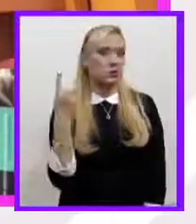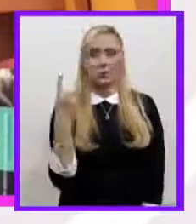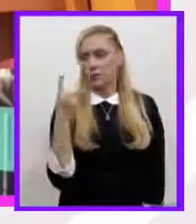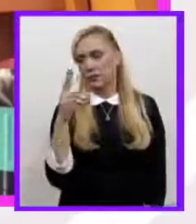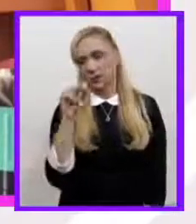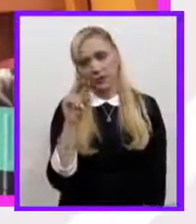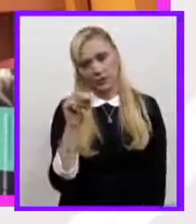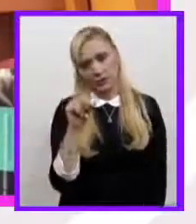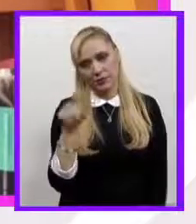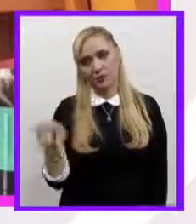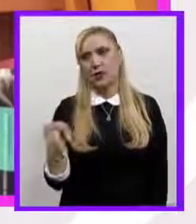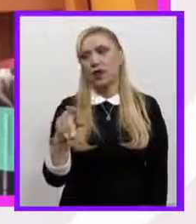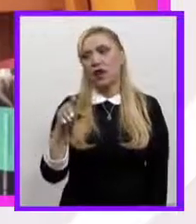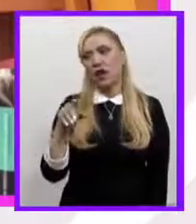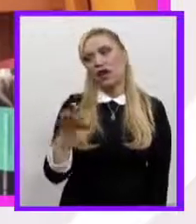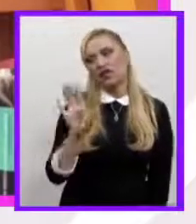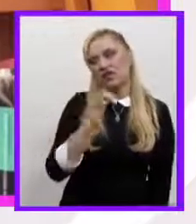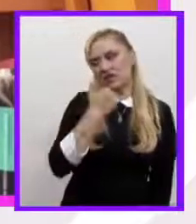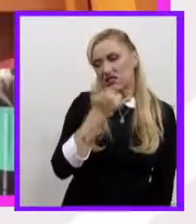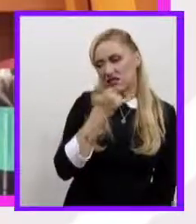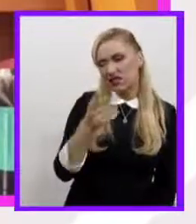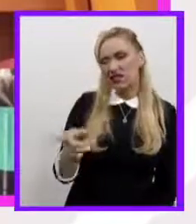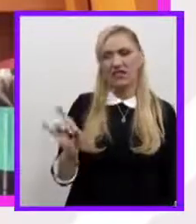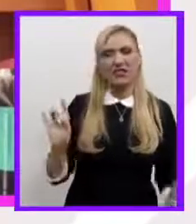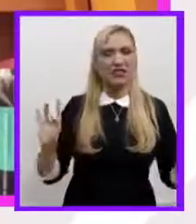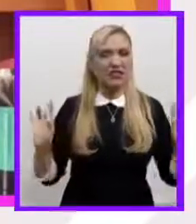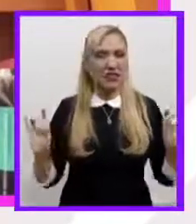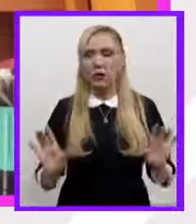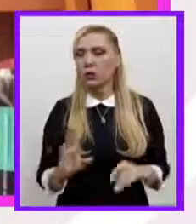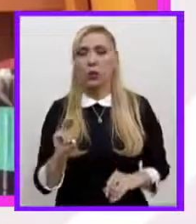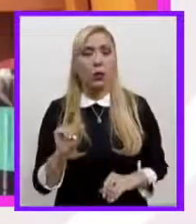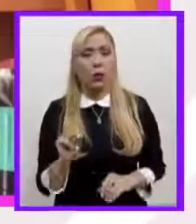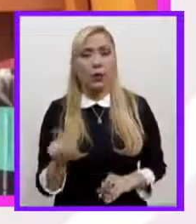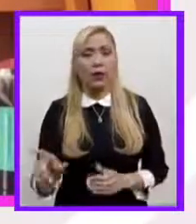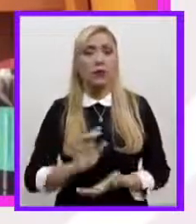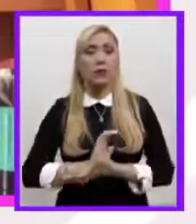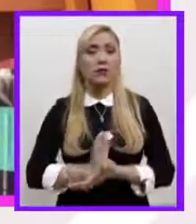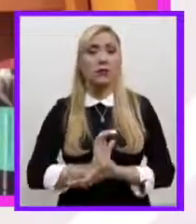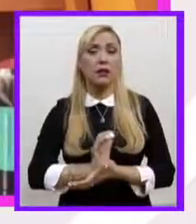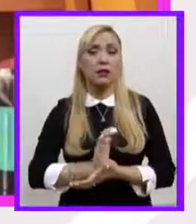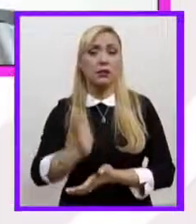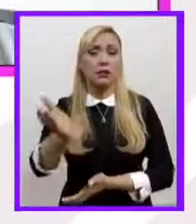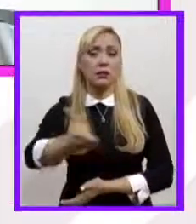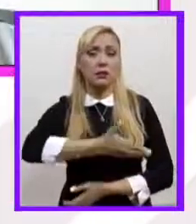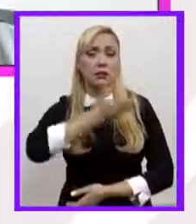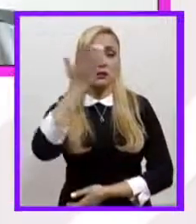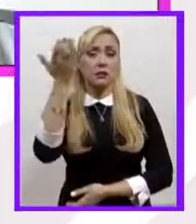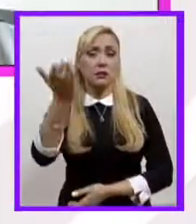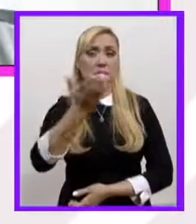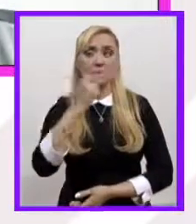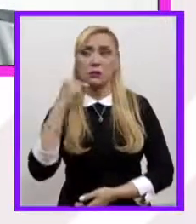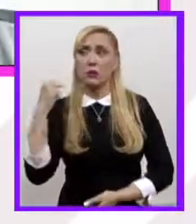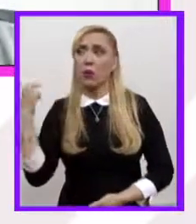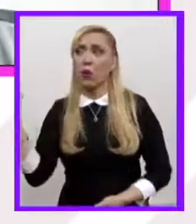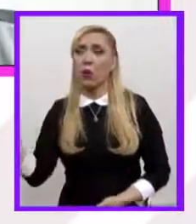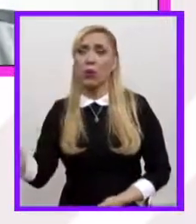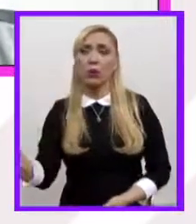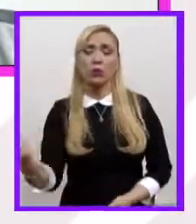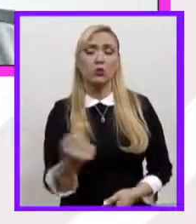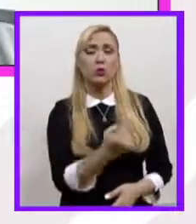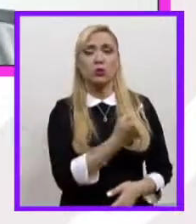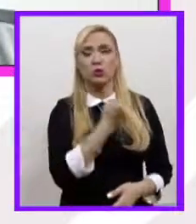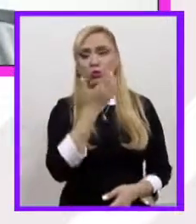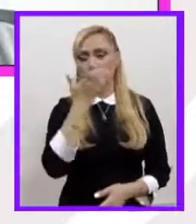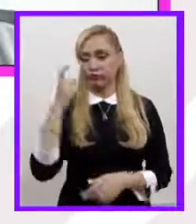piensa diferente o porque amaneció de malas, sino que la discriminación es la manifestación de sistemas